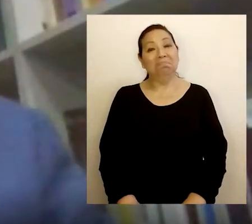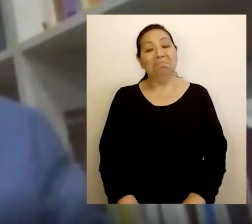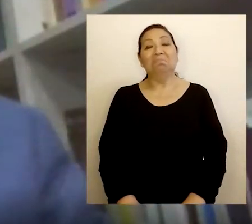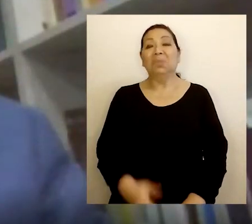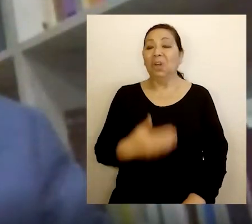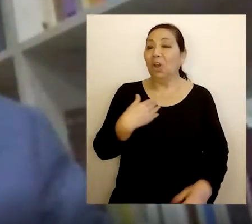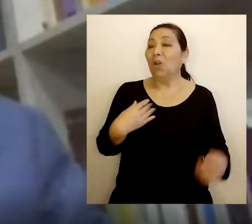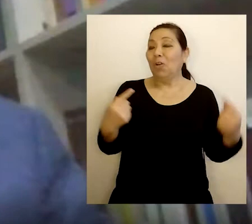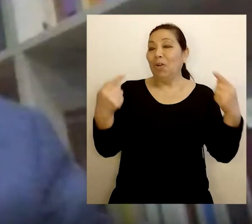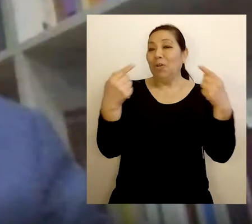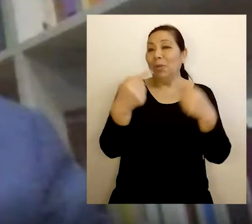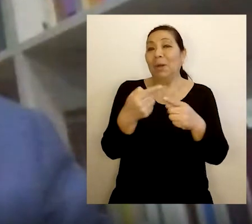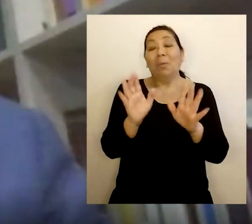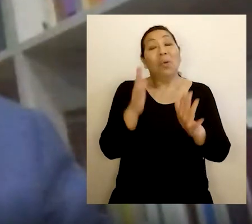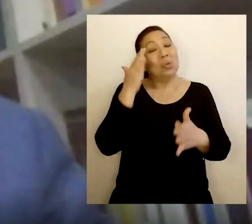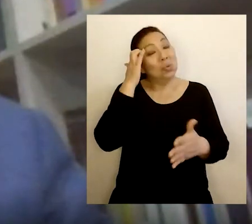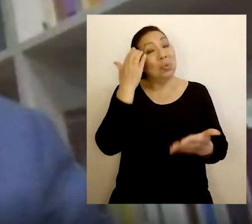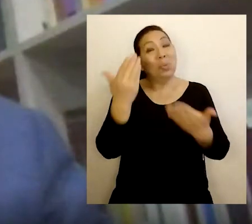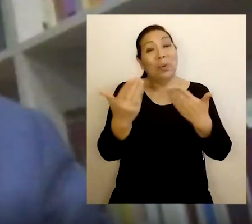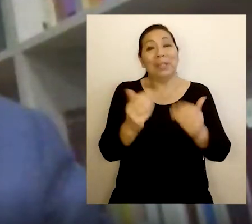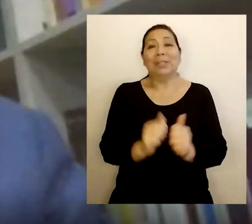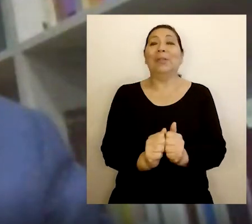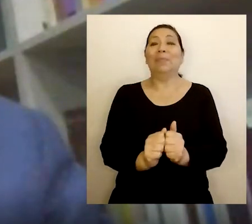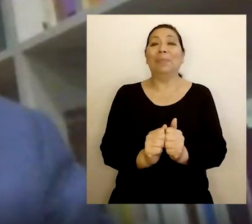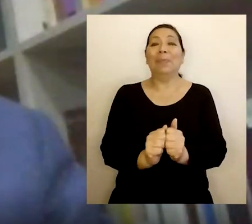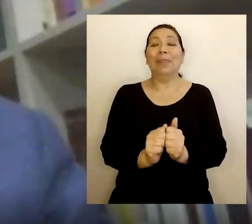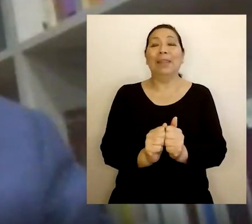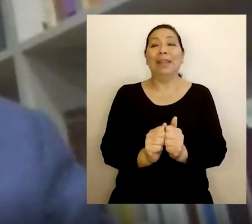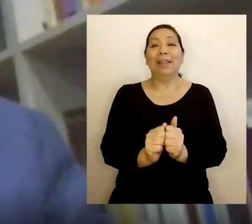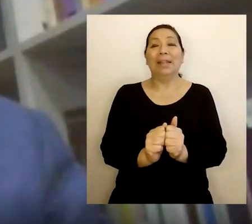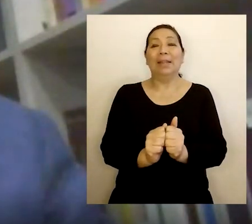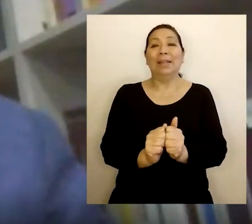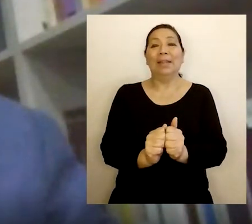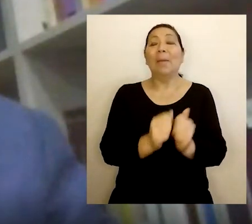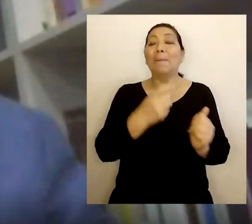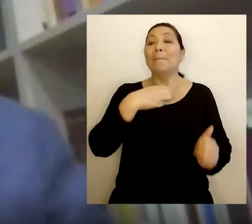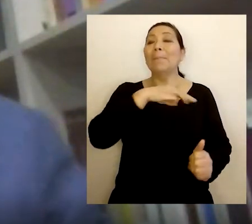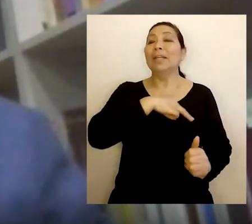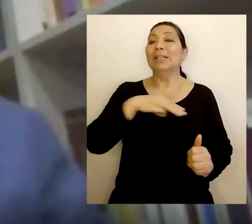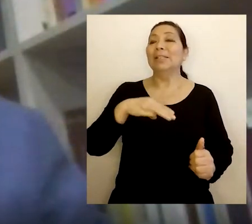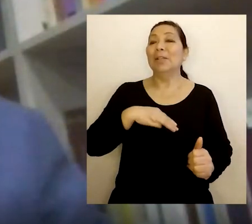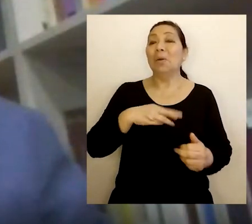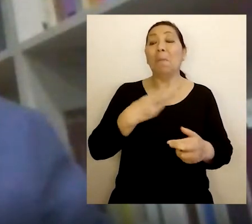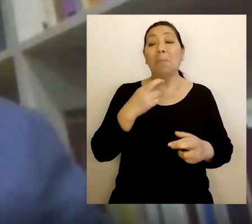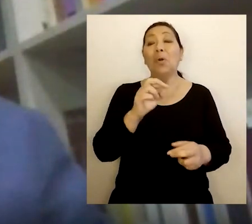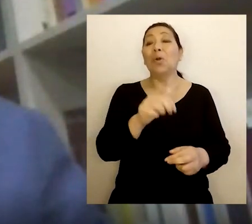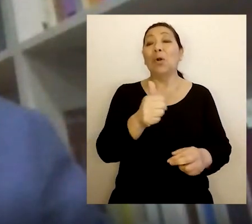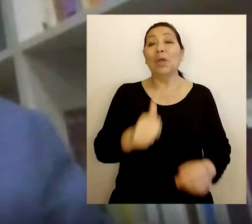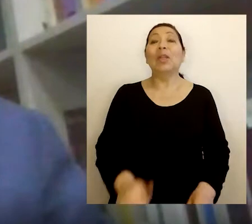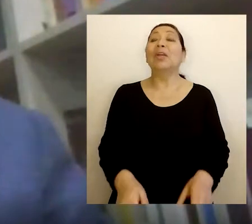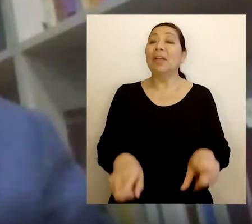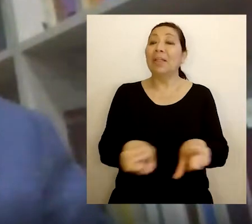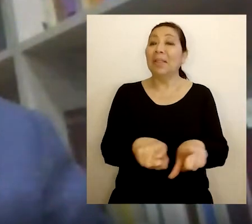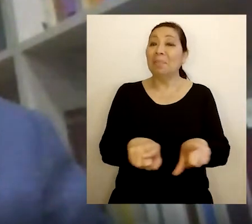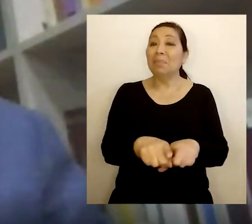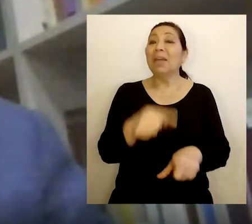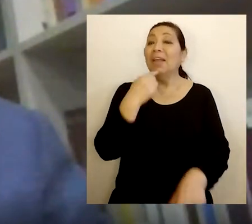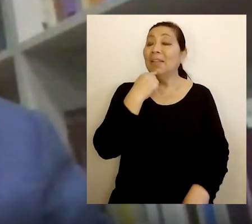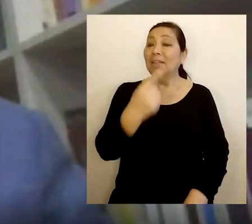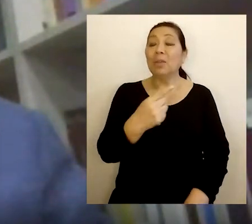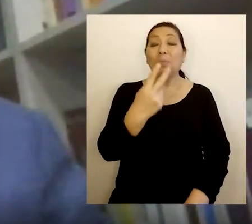poder contradecir los supuestos dados por el Ministerio Público. Por otra parte, también cito la